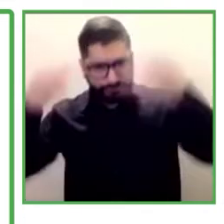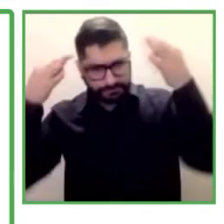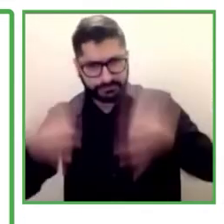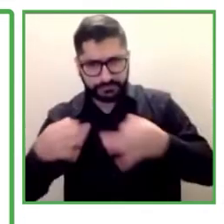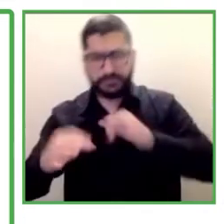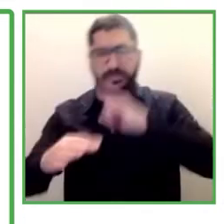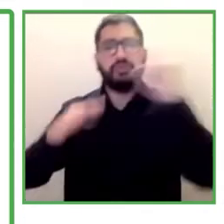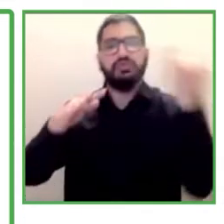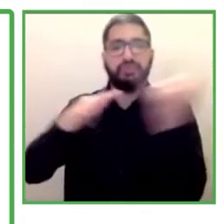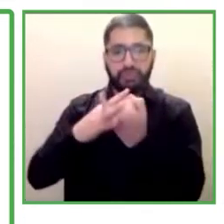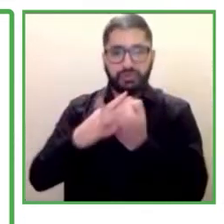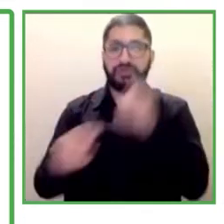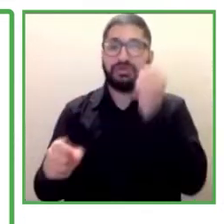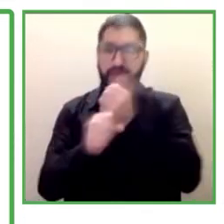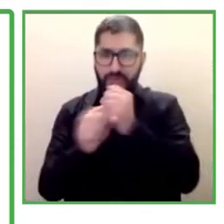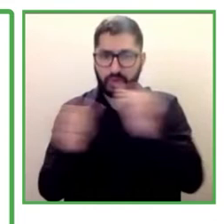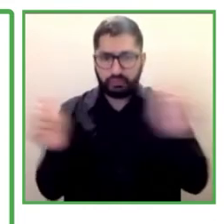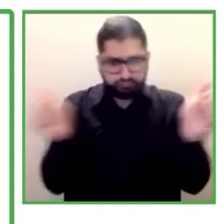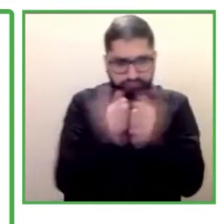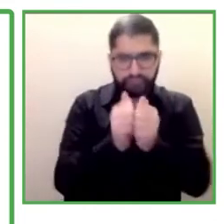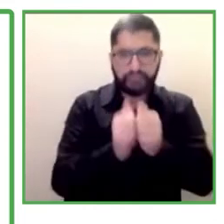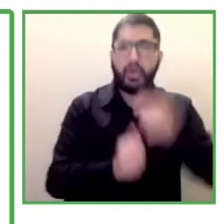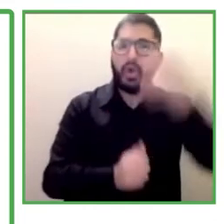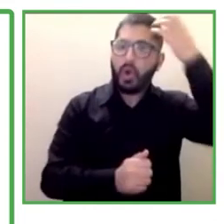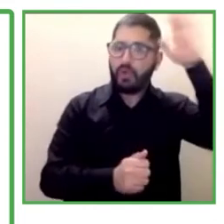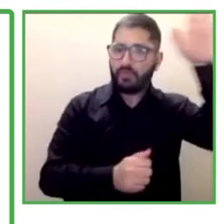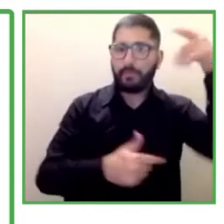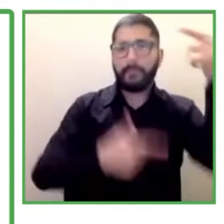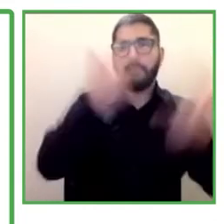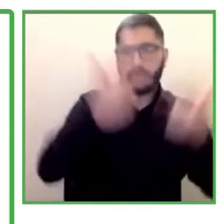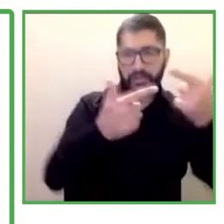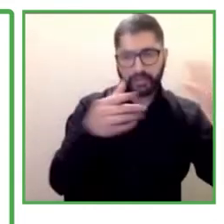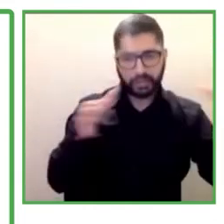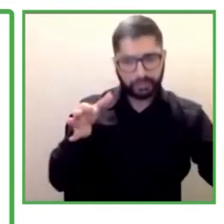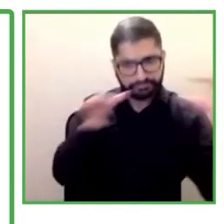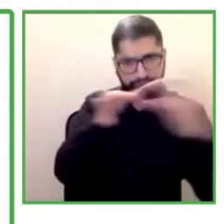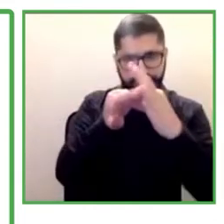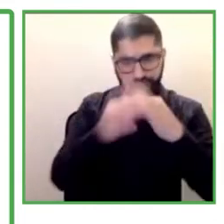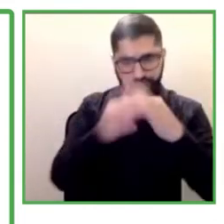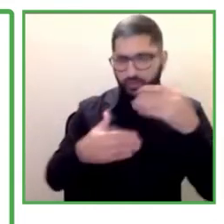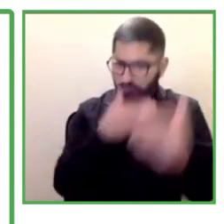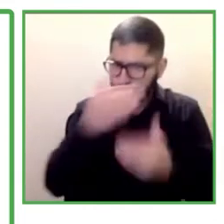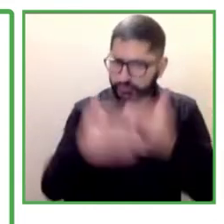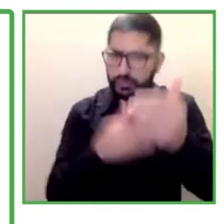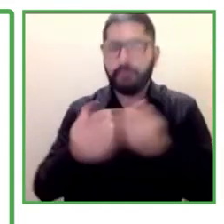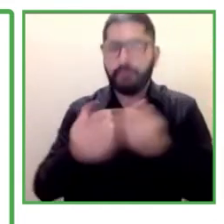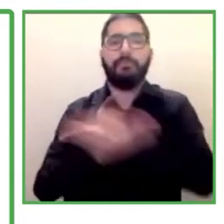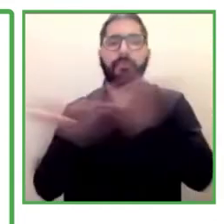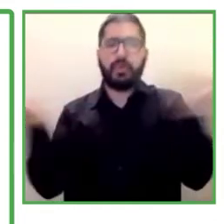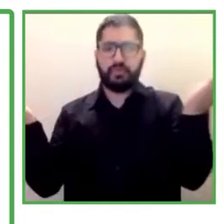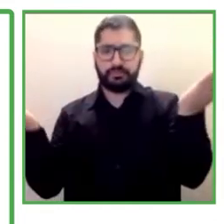y Función Pública, que es el ministerio que se encarga de todas las convocatorias o de la mayor parte de las